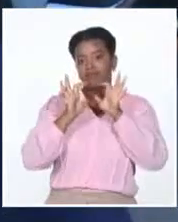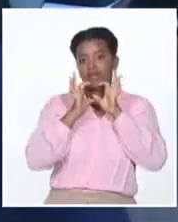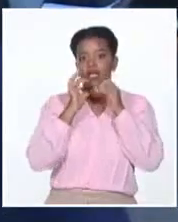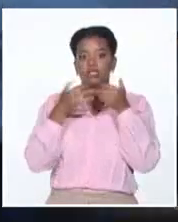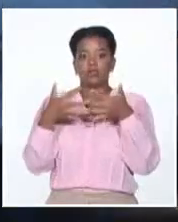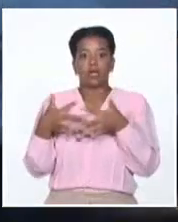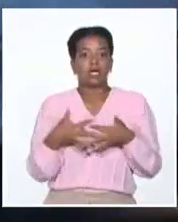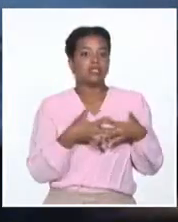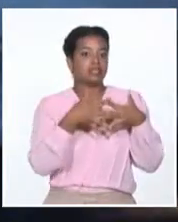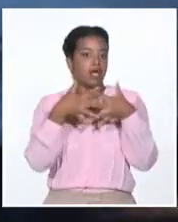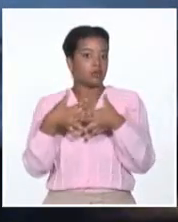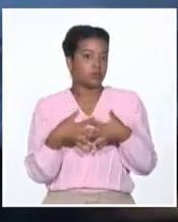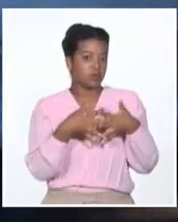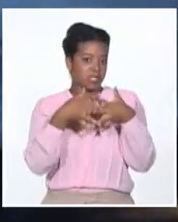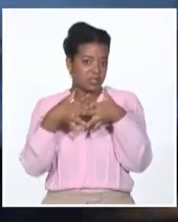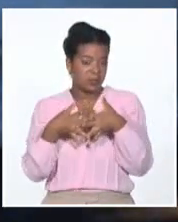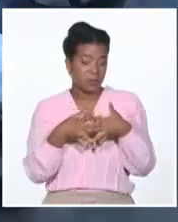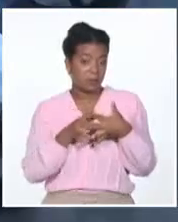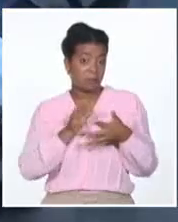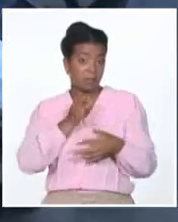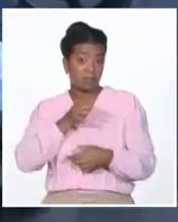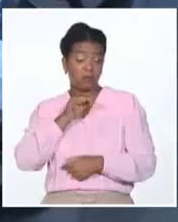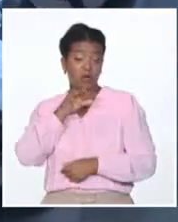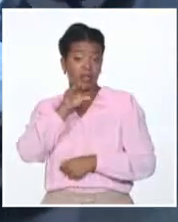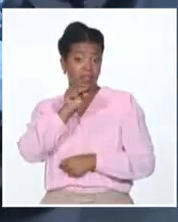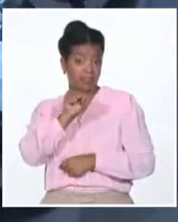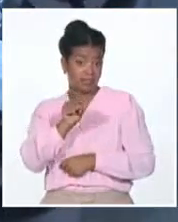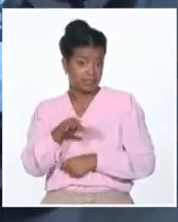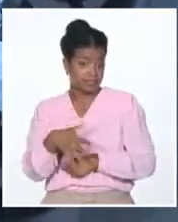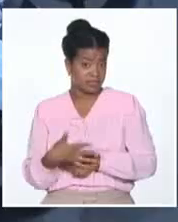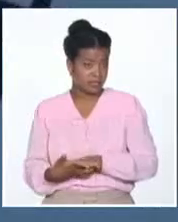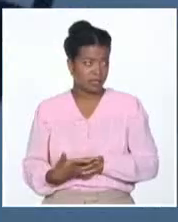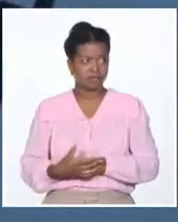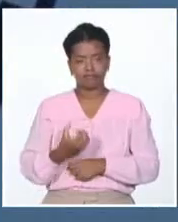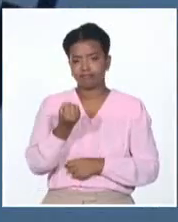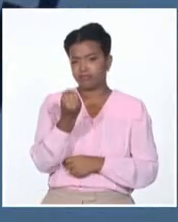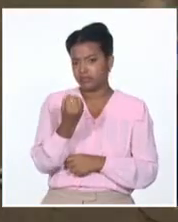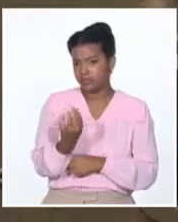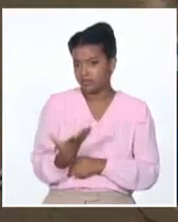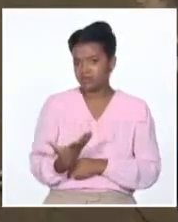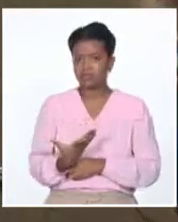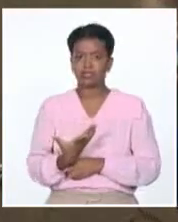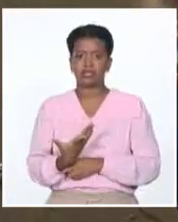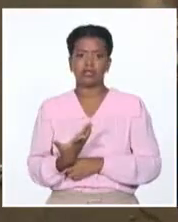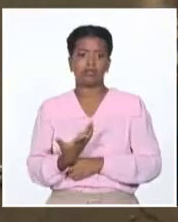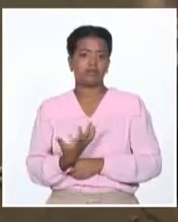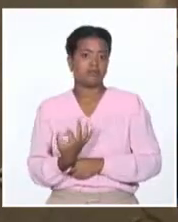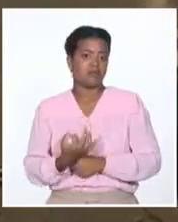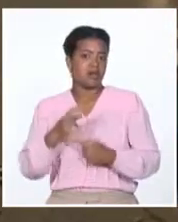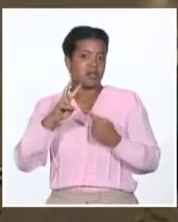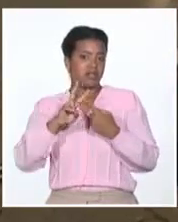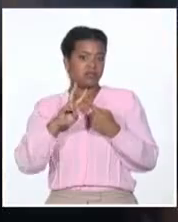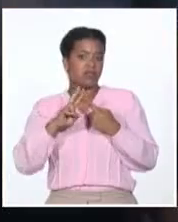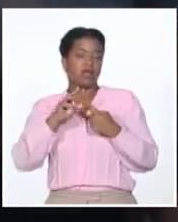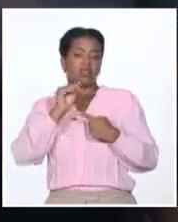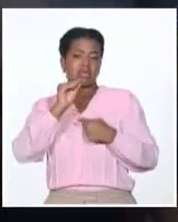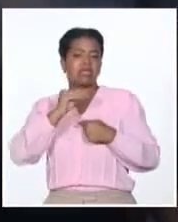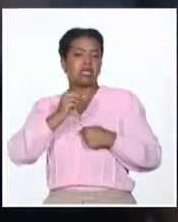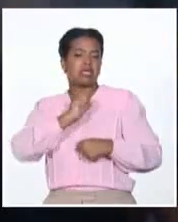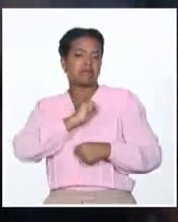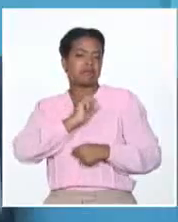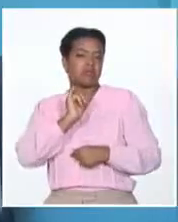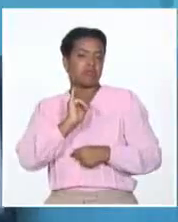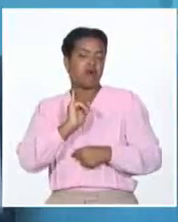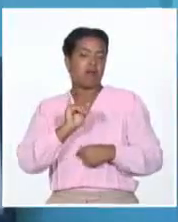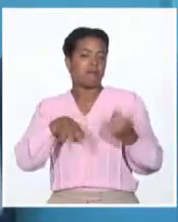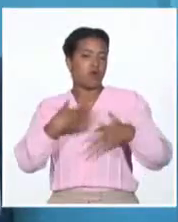encapuchados o sin máscaras, llaman impunemente por los medios alternativos digitales de la CIA a atentar contra la policía, autos